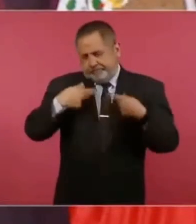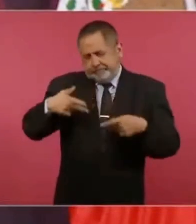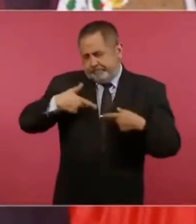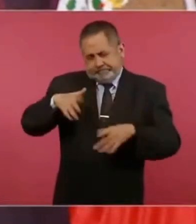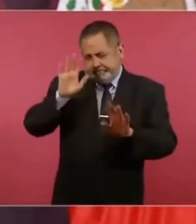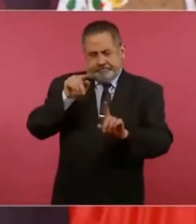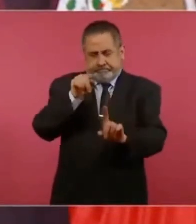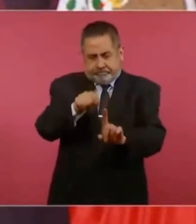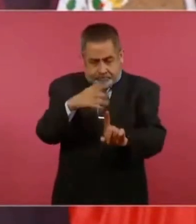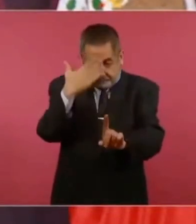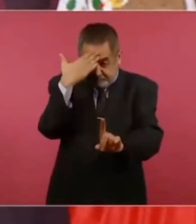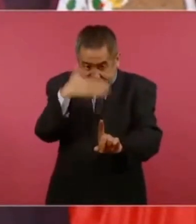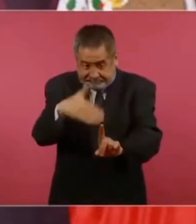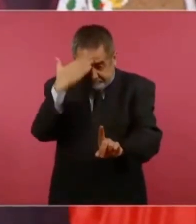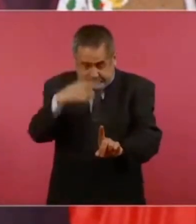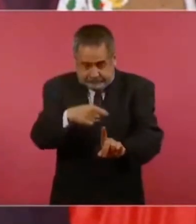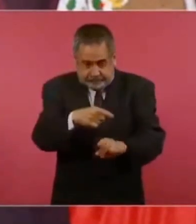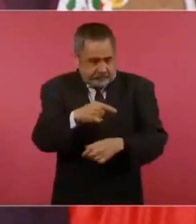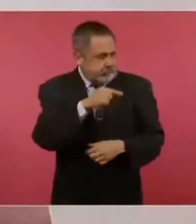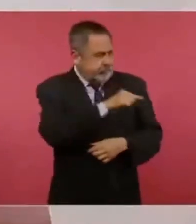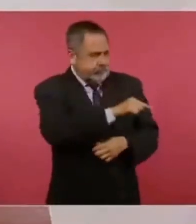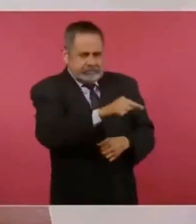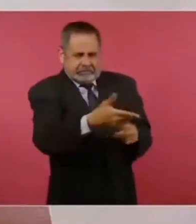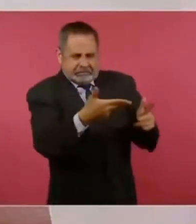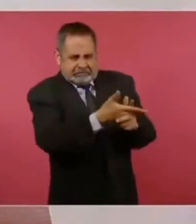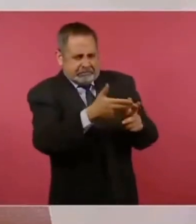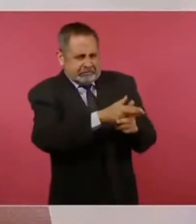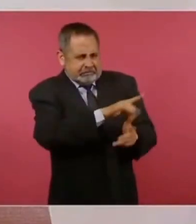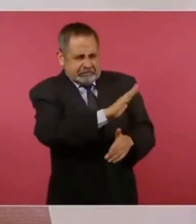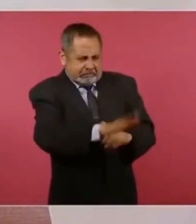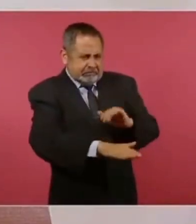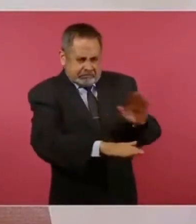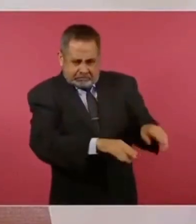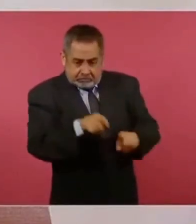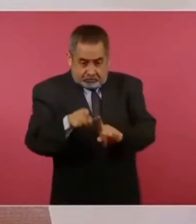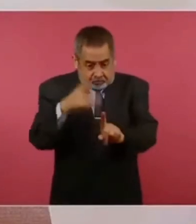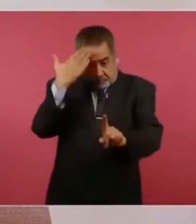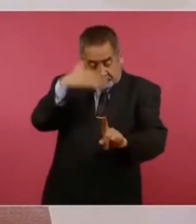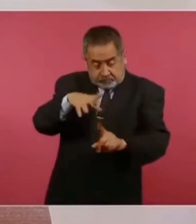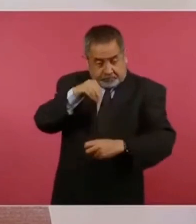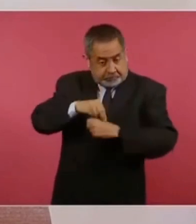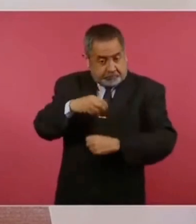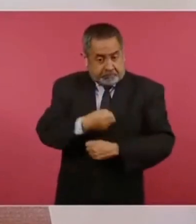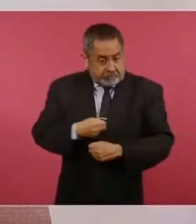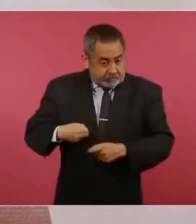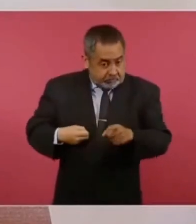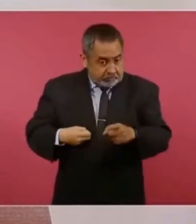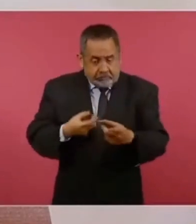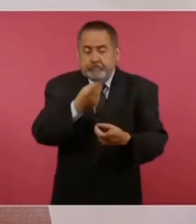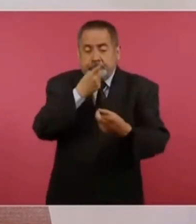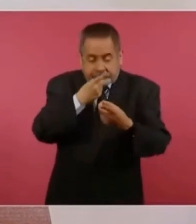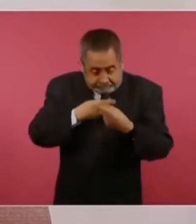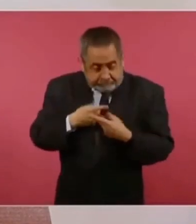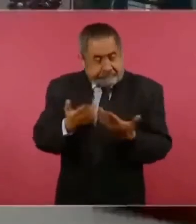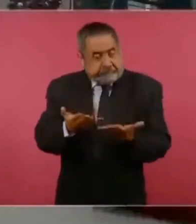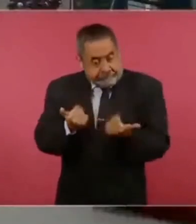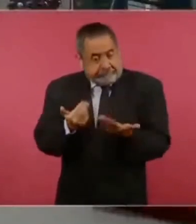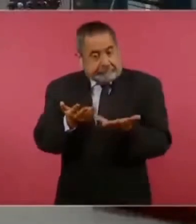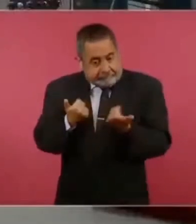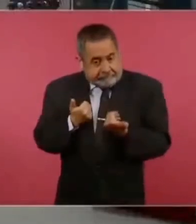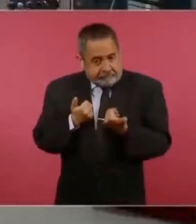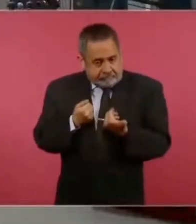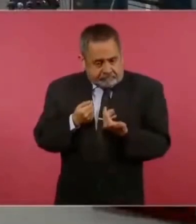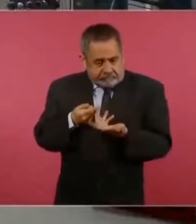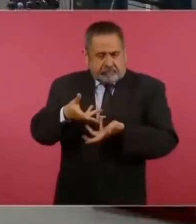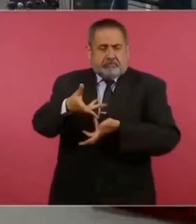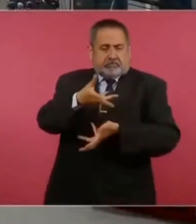de crímenes cometidos, como es el caso de la desaparición de